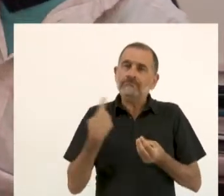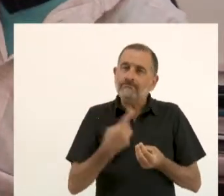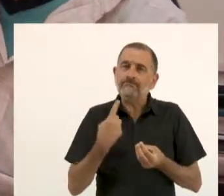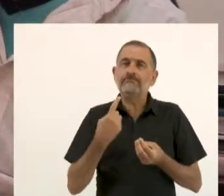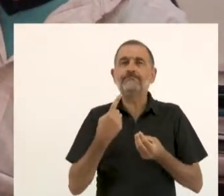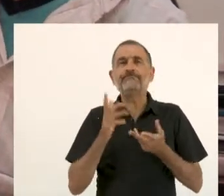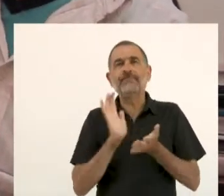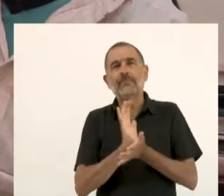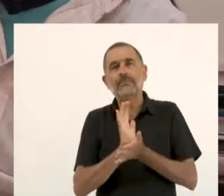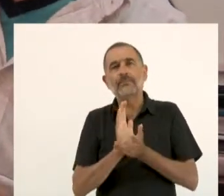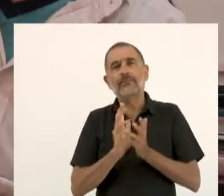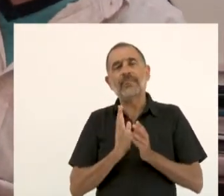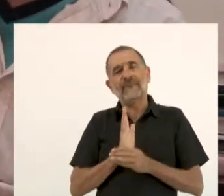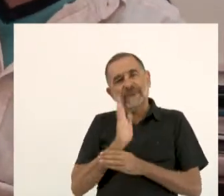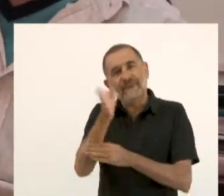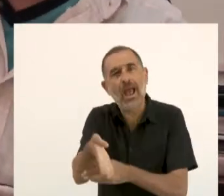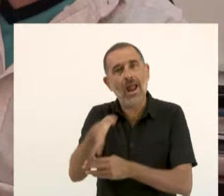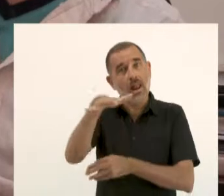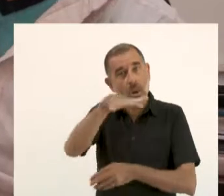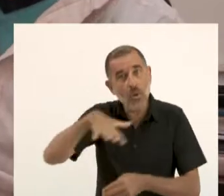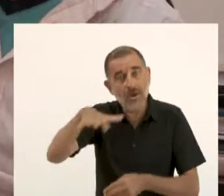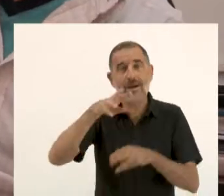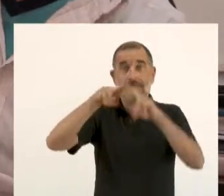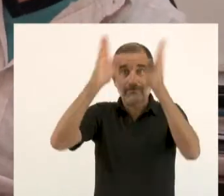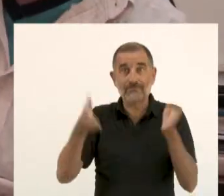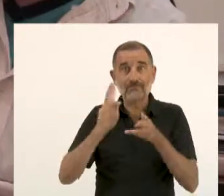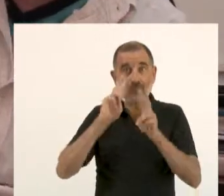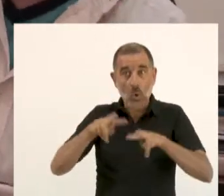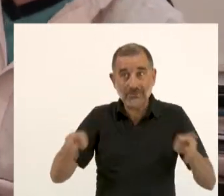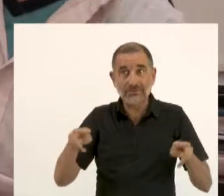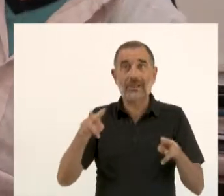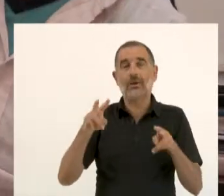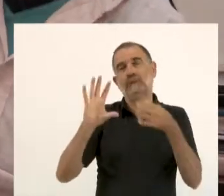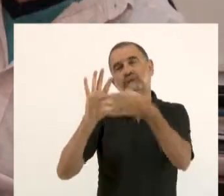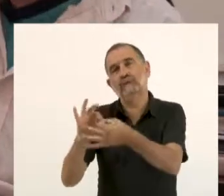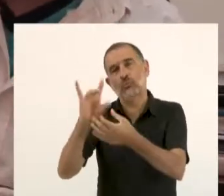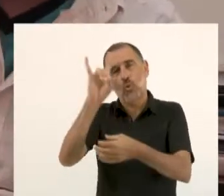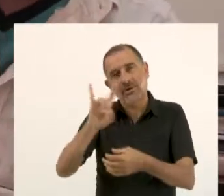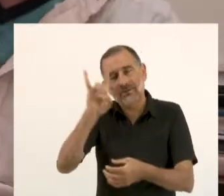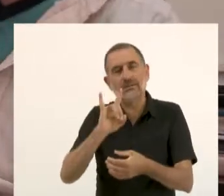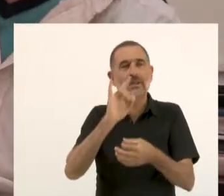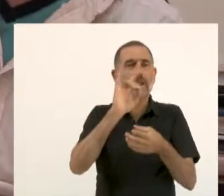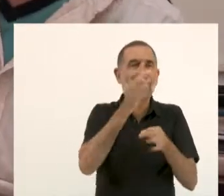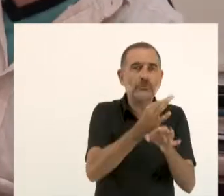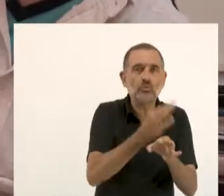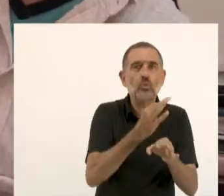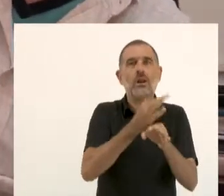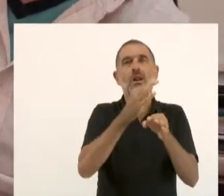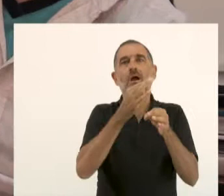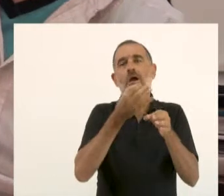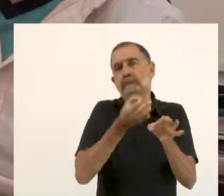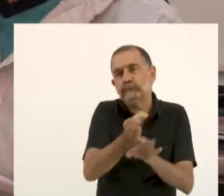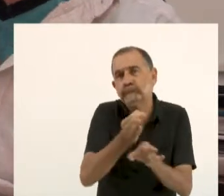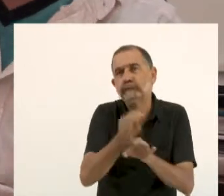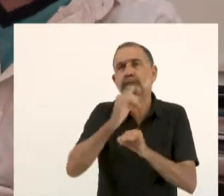encontrarnos en un ámbito estatal, por ejemplo, trabajando con los museos, trabajando con la universidad, trabajando con las escuelas, con el Ministerio de Educación,